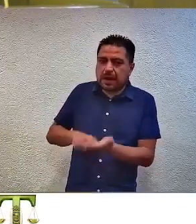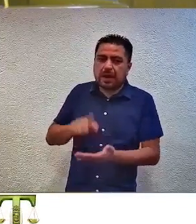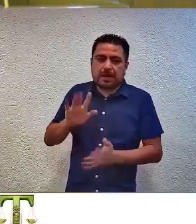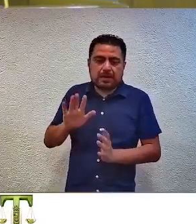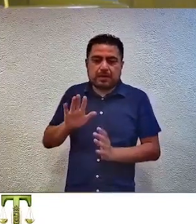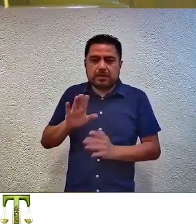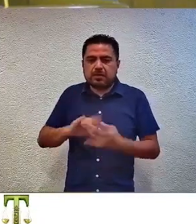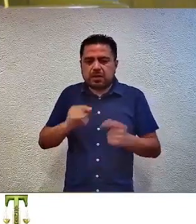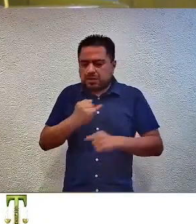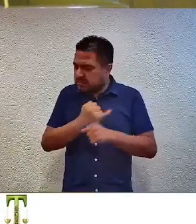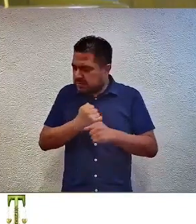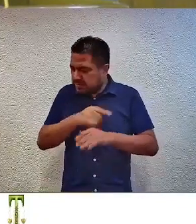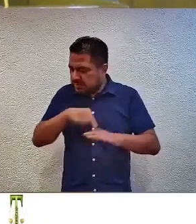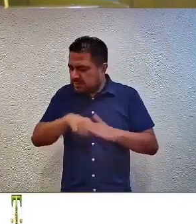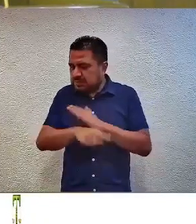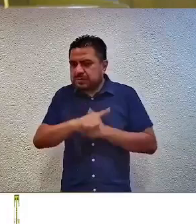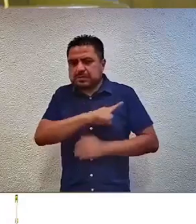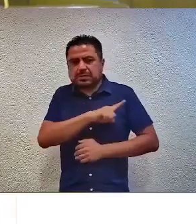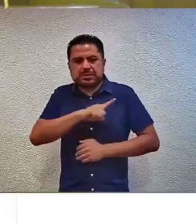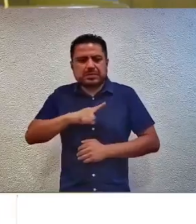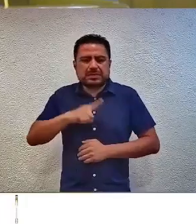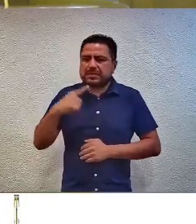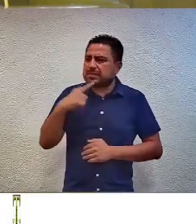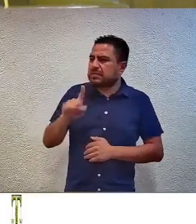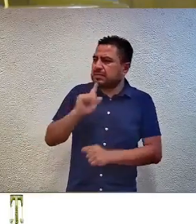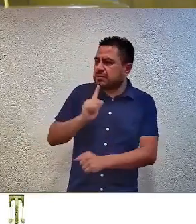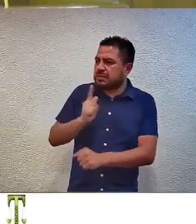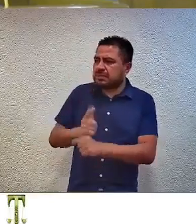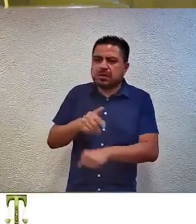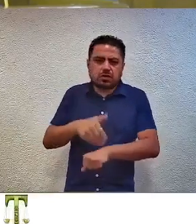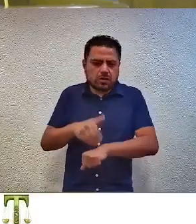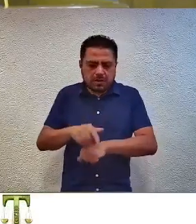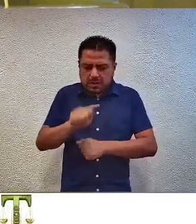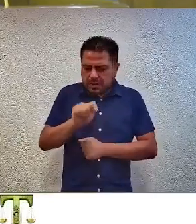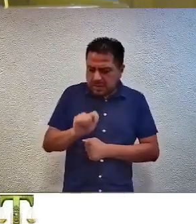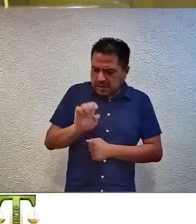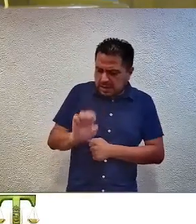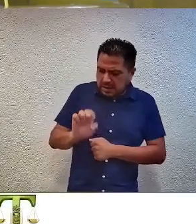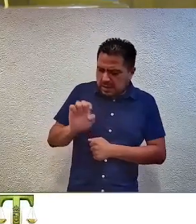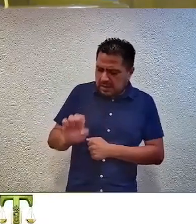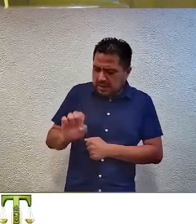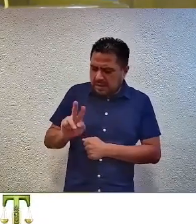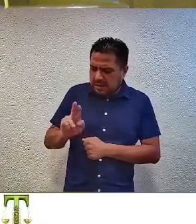análisis del caso se tiene que del recurso de apelación identificado con el número